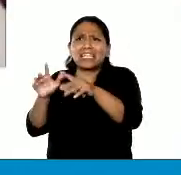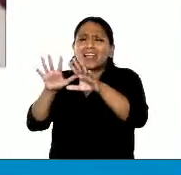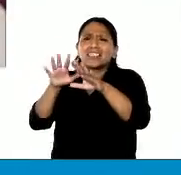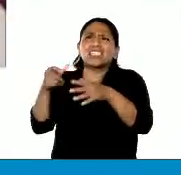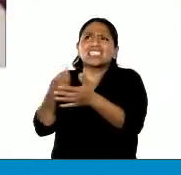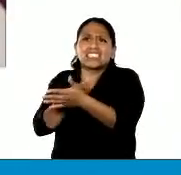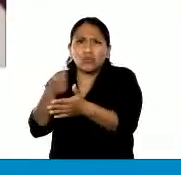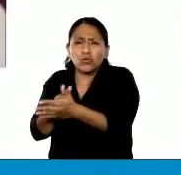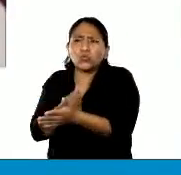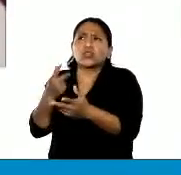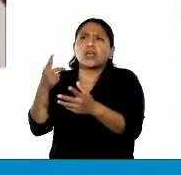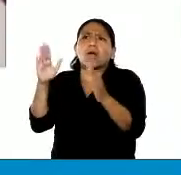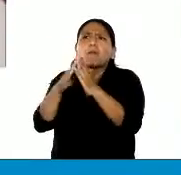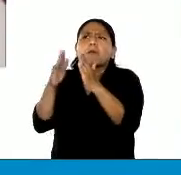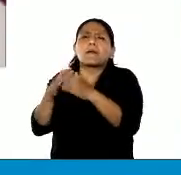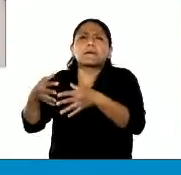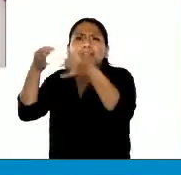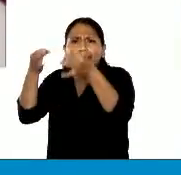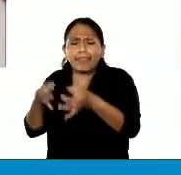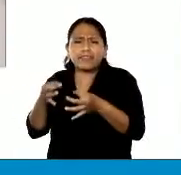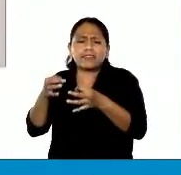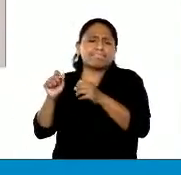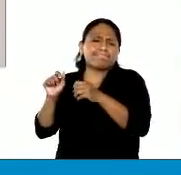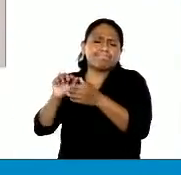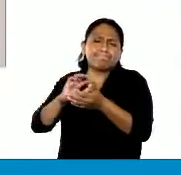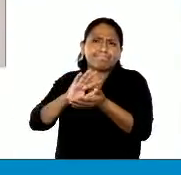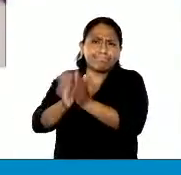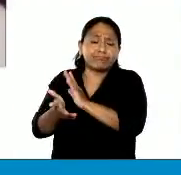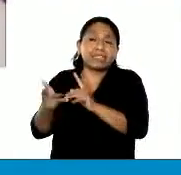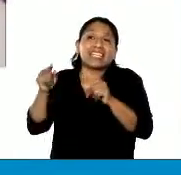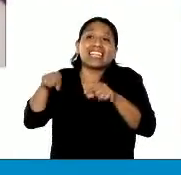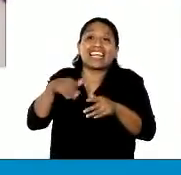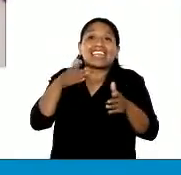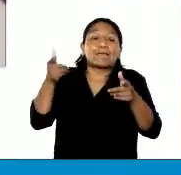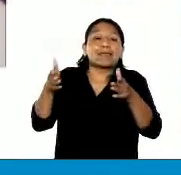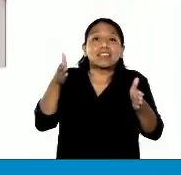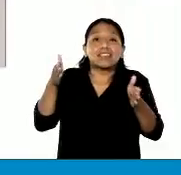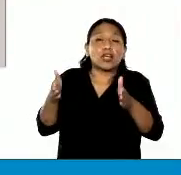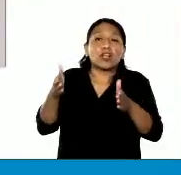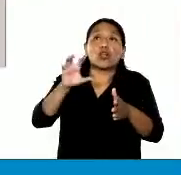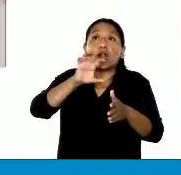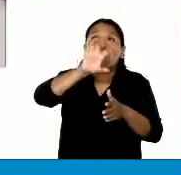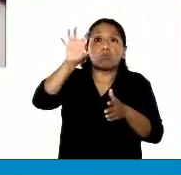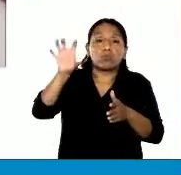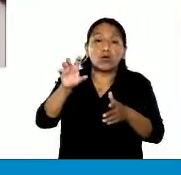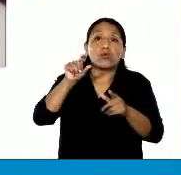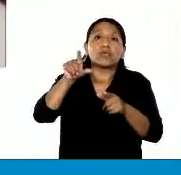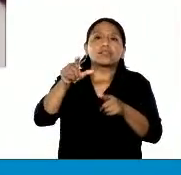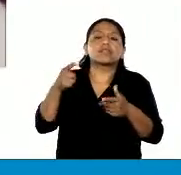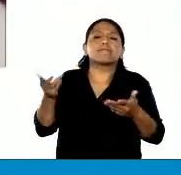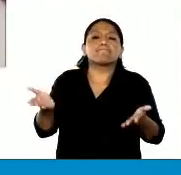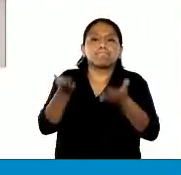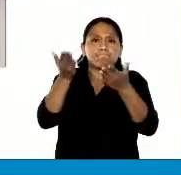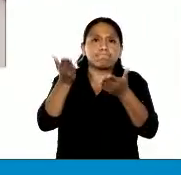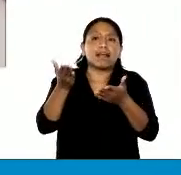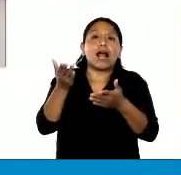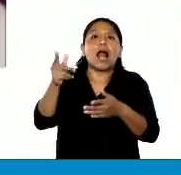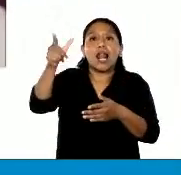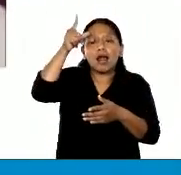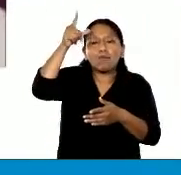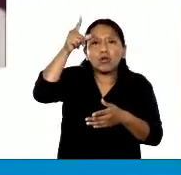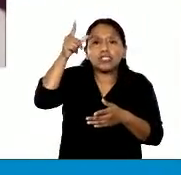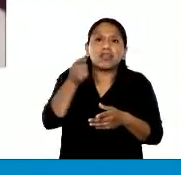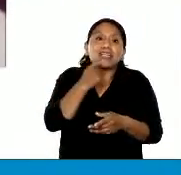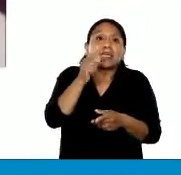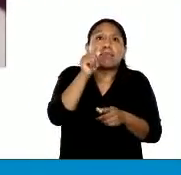siguen luchando por vivienda digna. En el marco de una situación desesperante que recorre toda la provincia, empoderó a la bonaerense, que mata a un